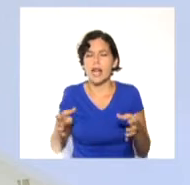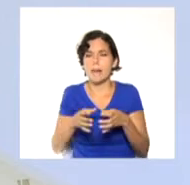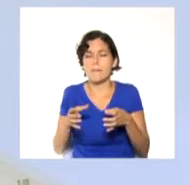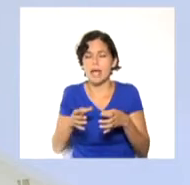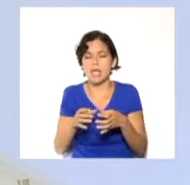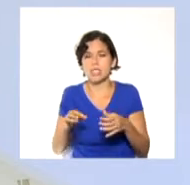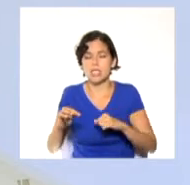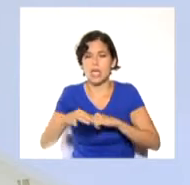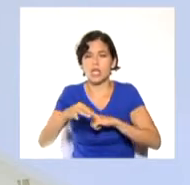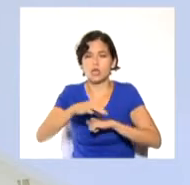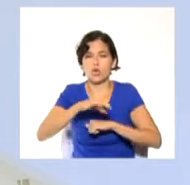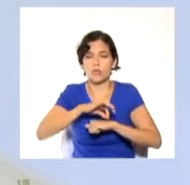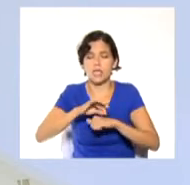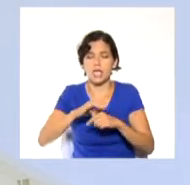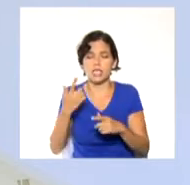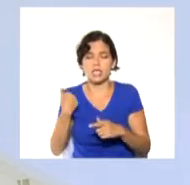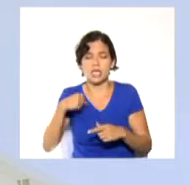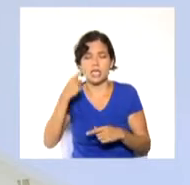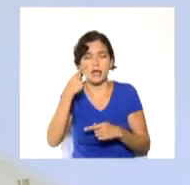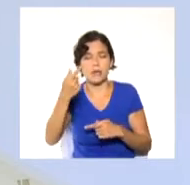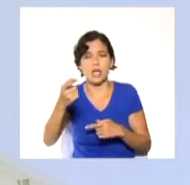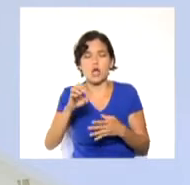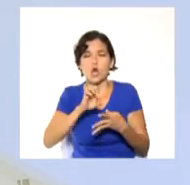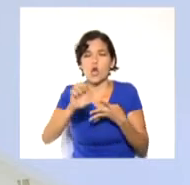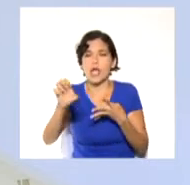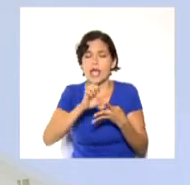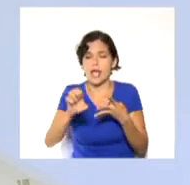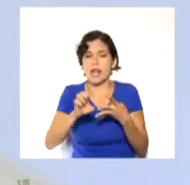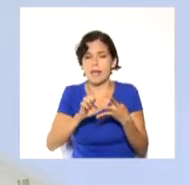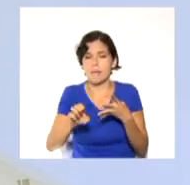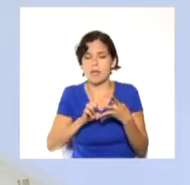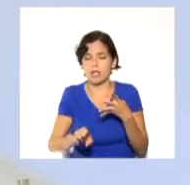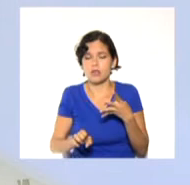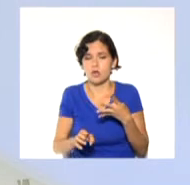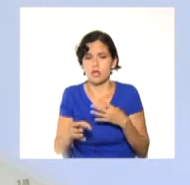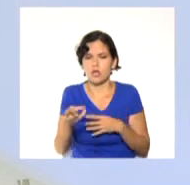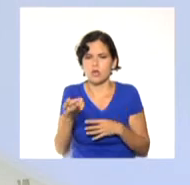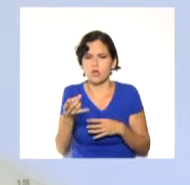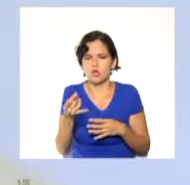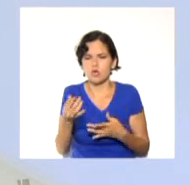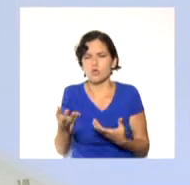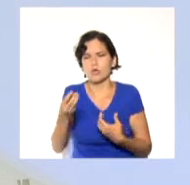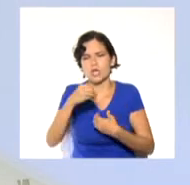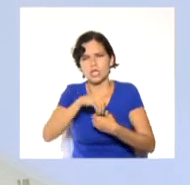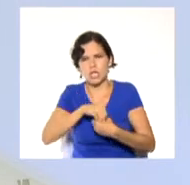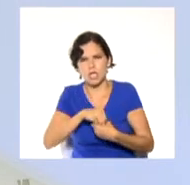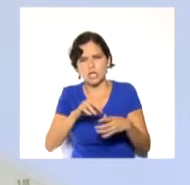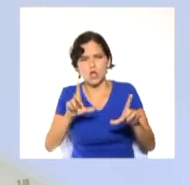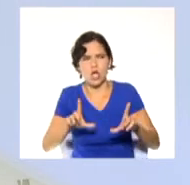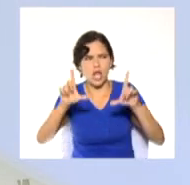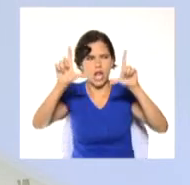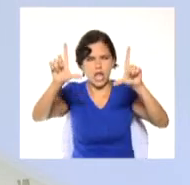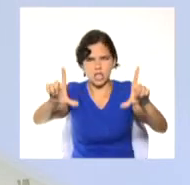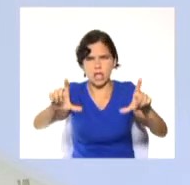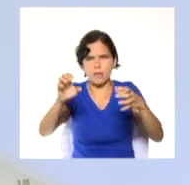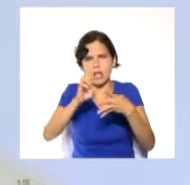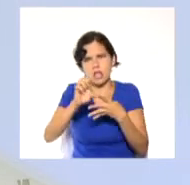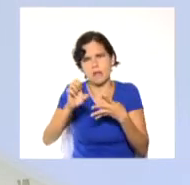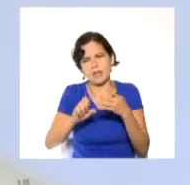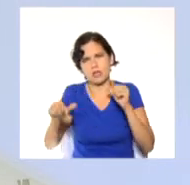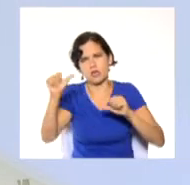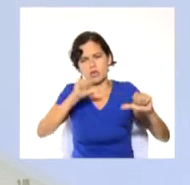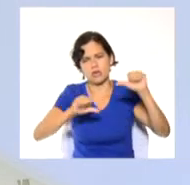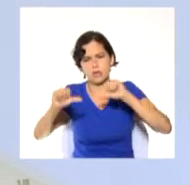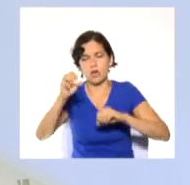tiene que ver con los elementos y está un número establecido en la tabla periódica. Entonces, el mol